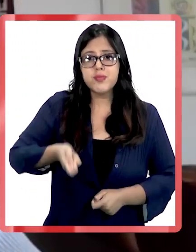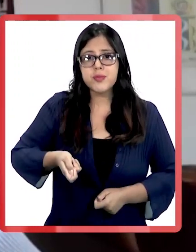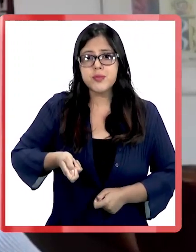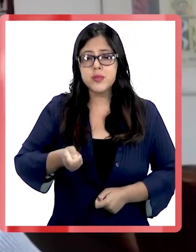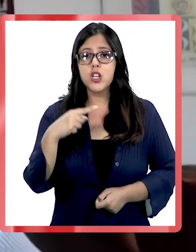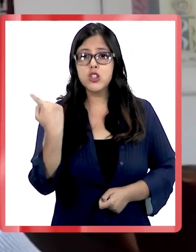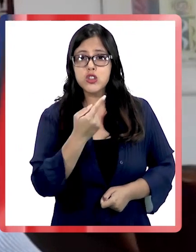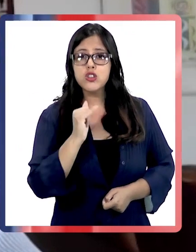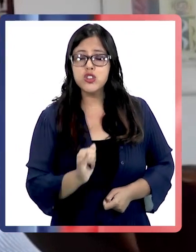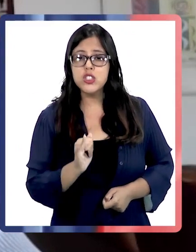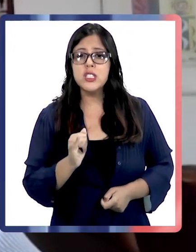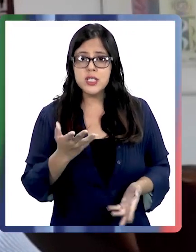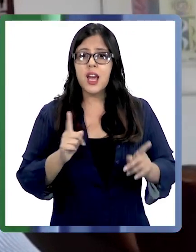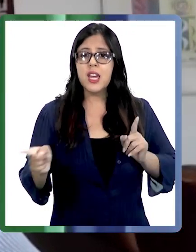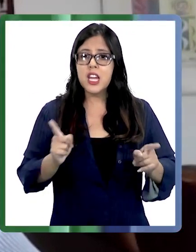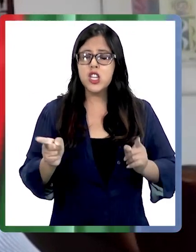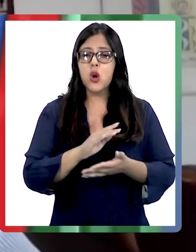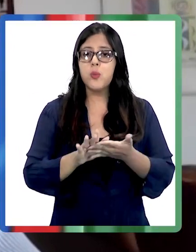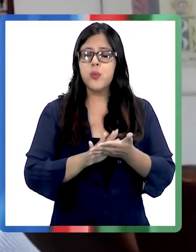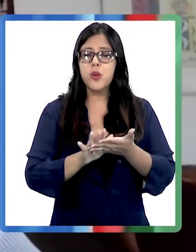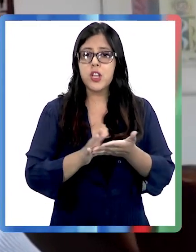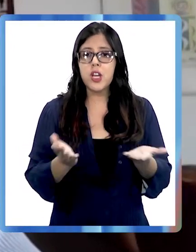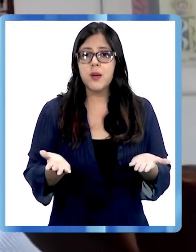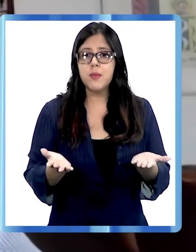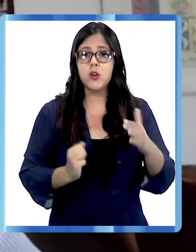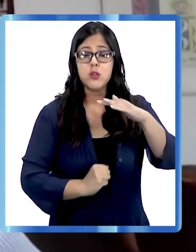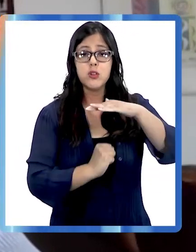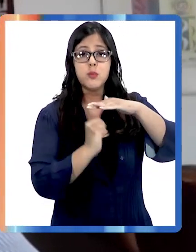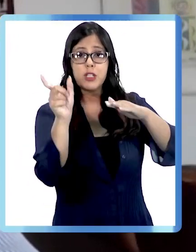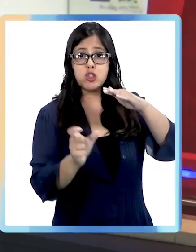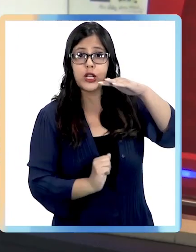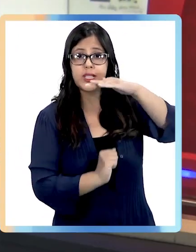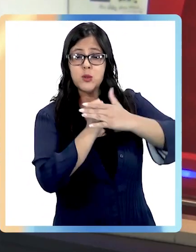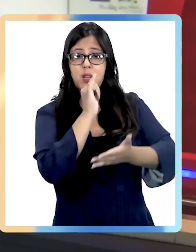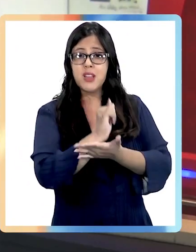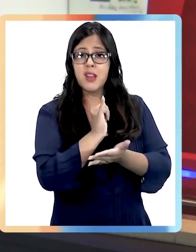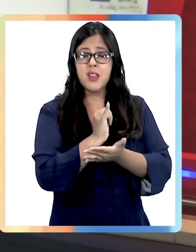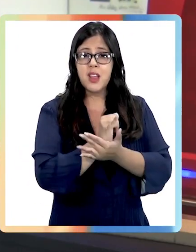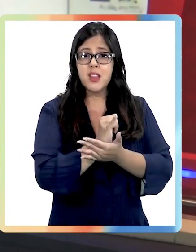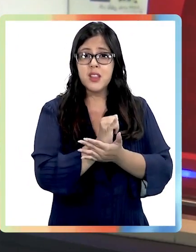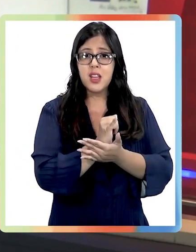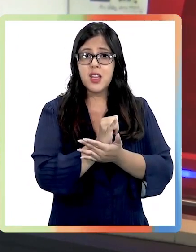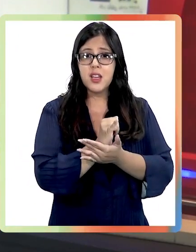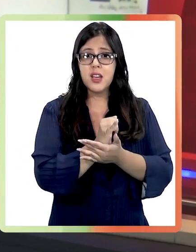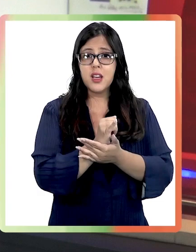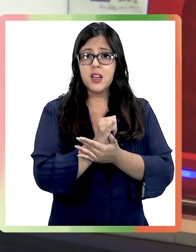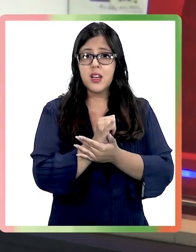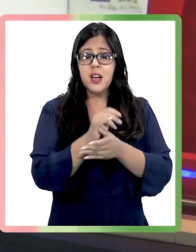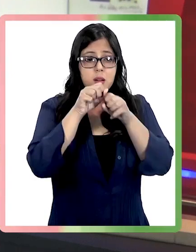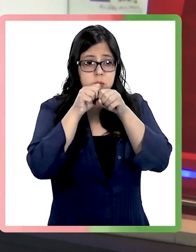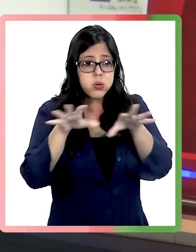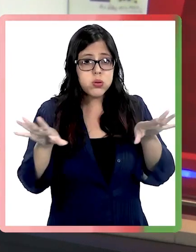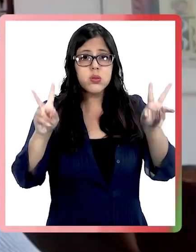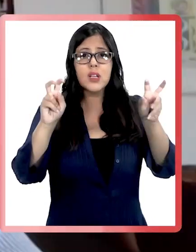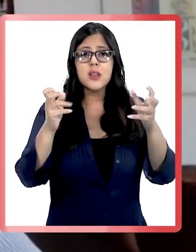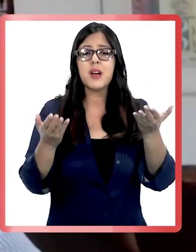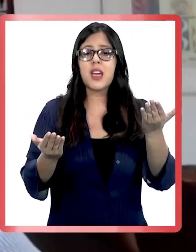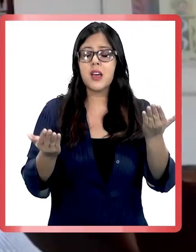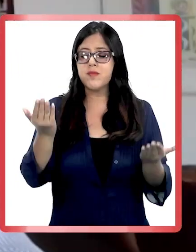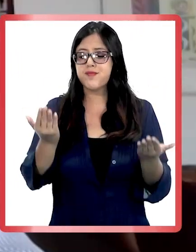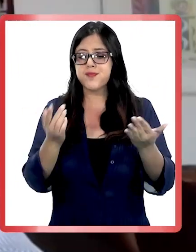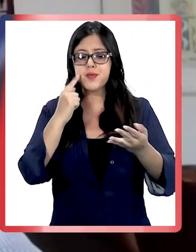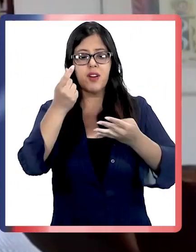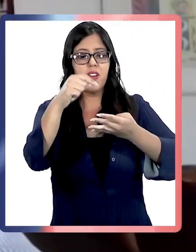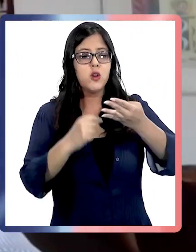fallo. Nosotros sí hemos hecho gestiones como, por ejemplo, el superintendente dio a conocer una circular que permite que los balances de